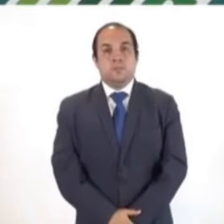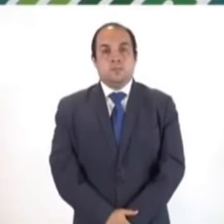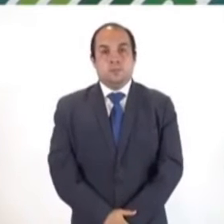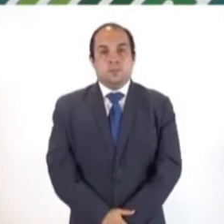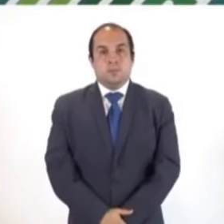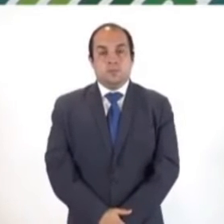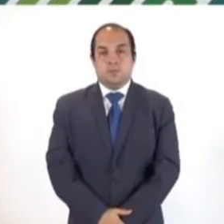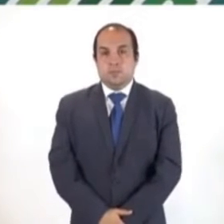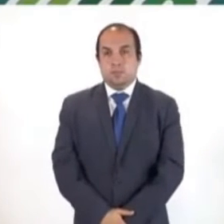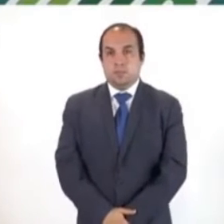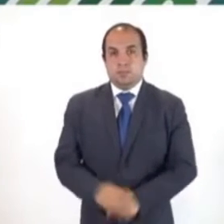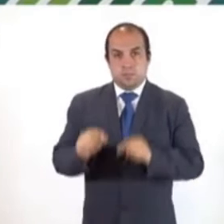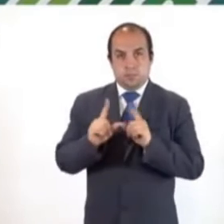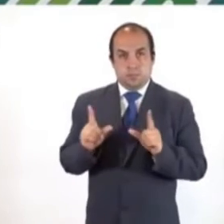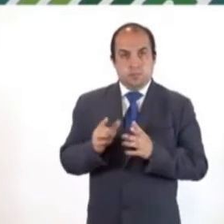Por favor.